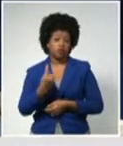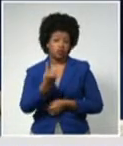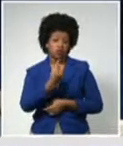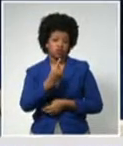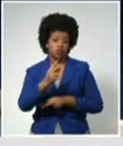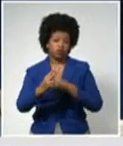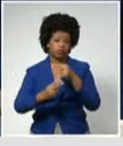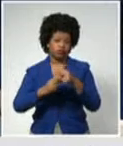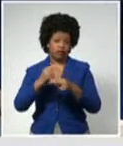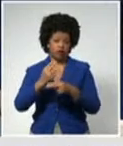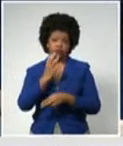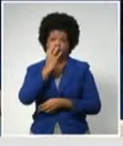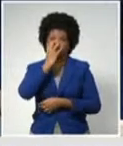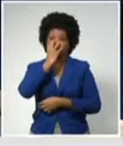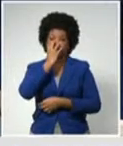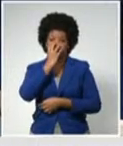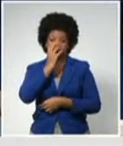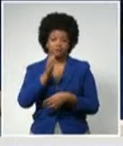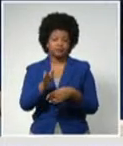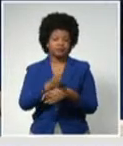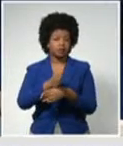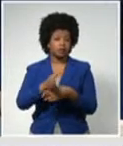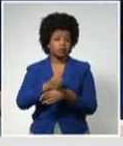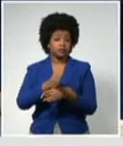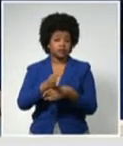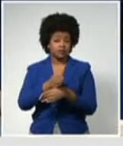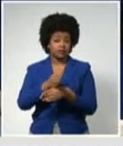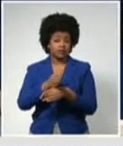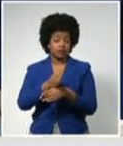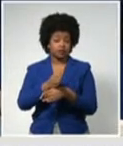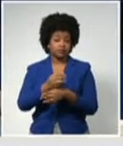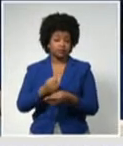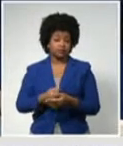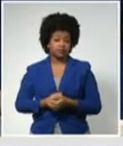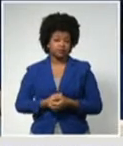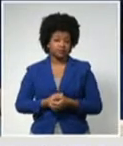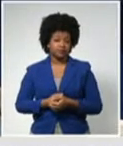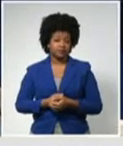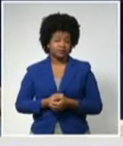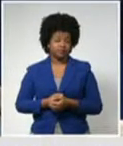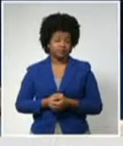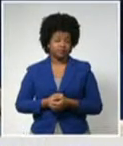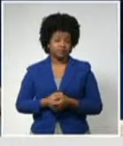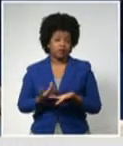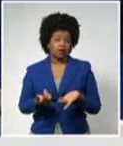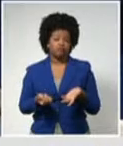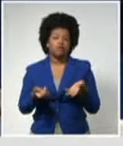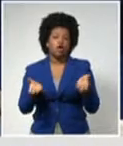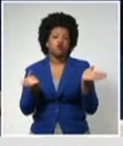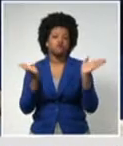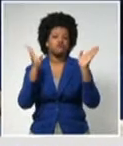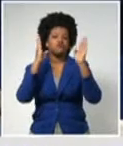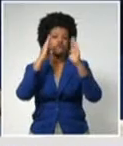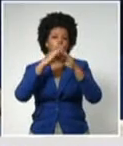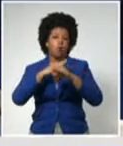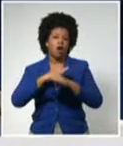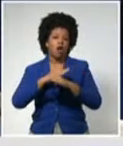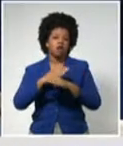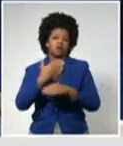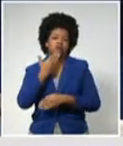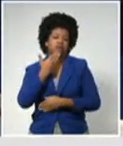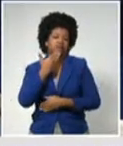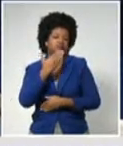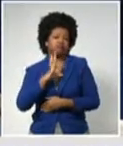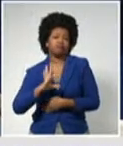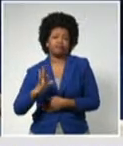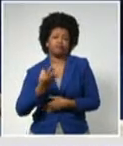oxígeno. Esto se plantea que no hubo grandes beneficios entre